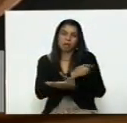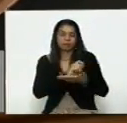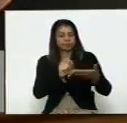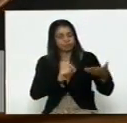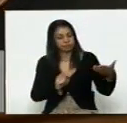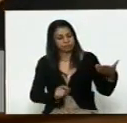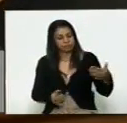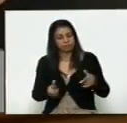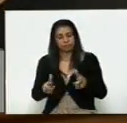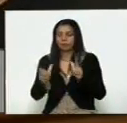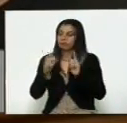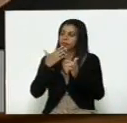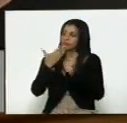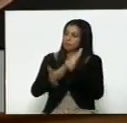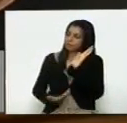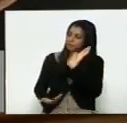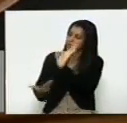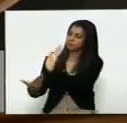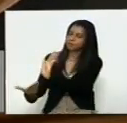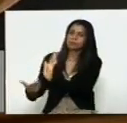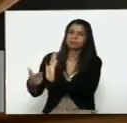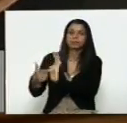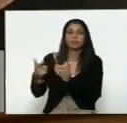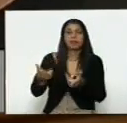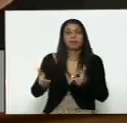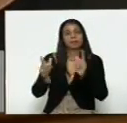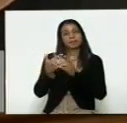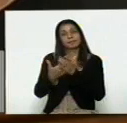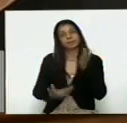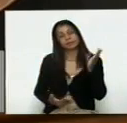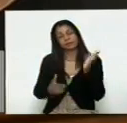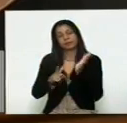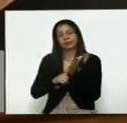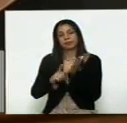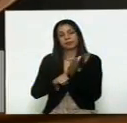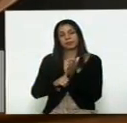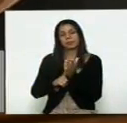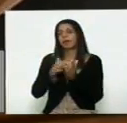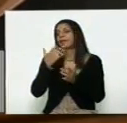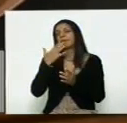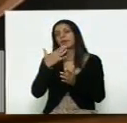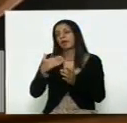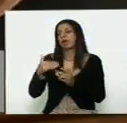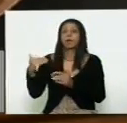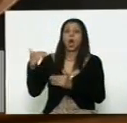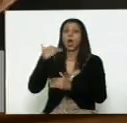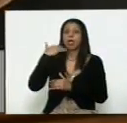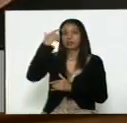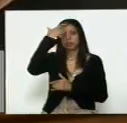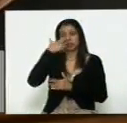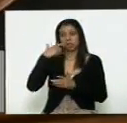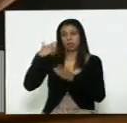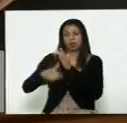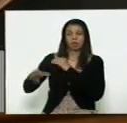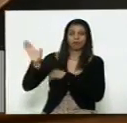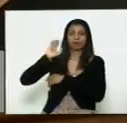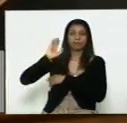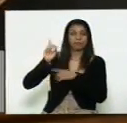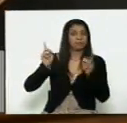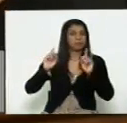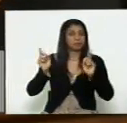Salud. Estos permisos o licencias no serán computados como inasistencia a sus